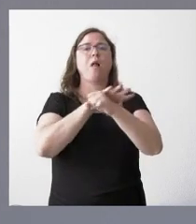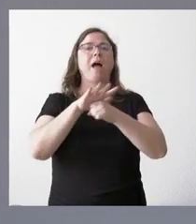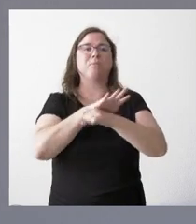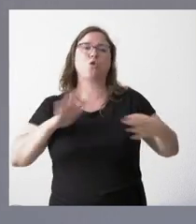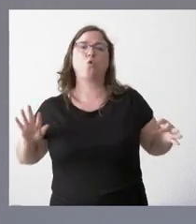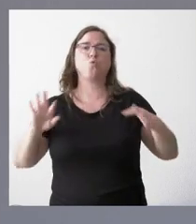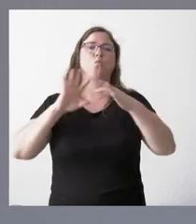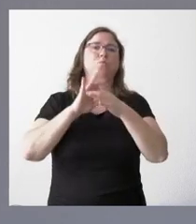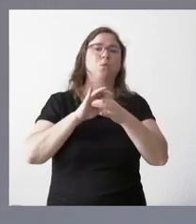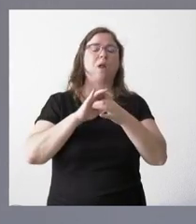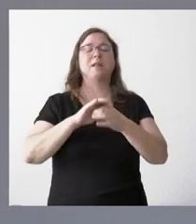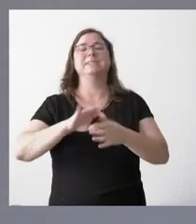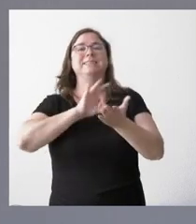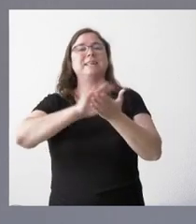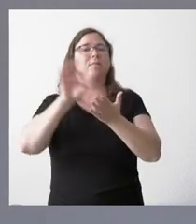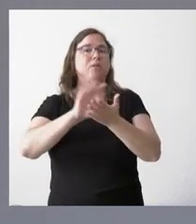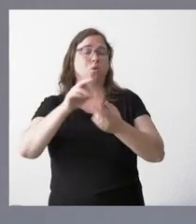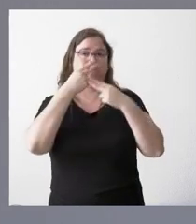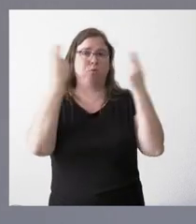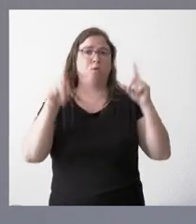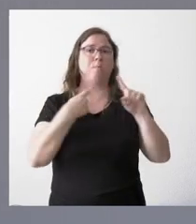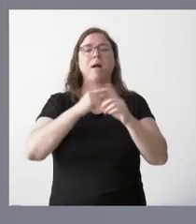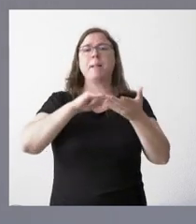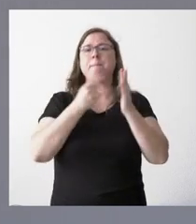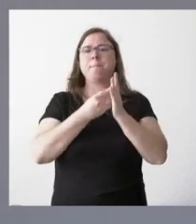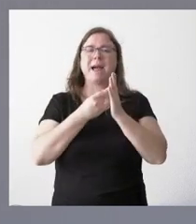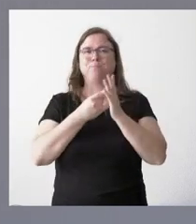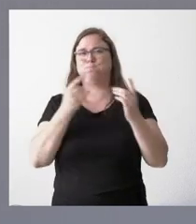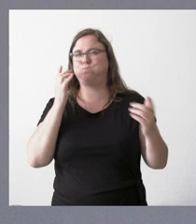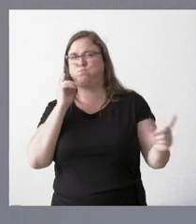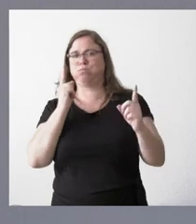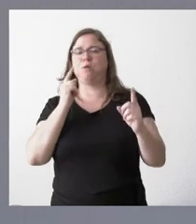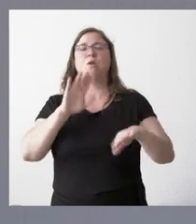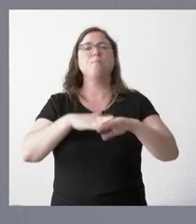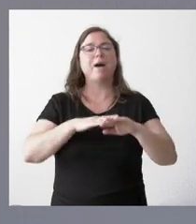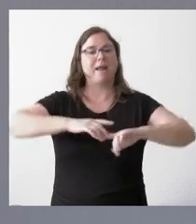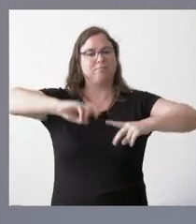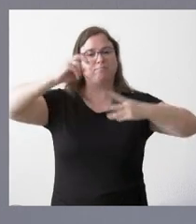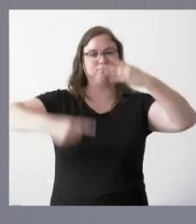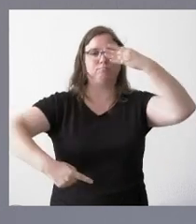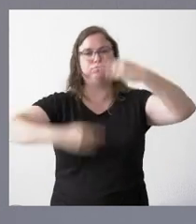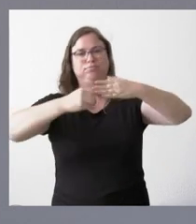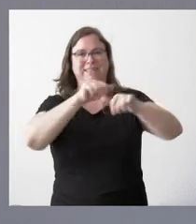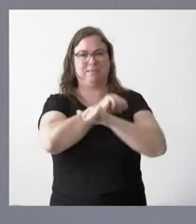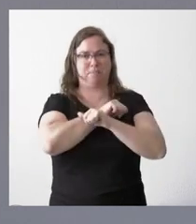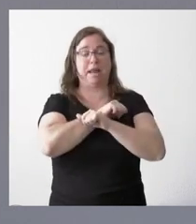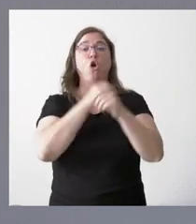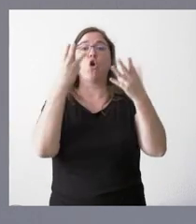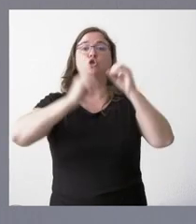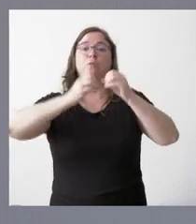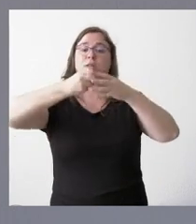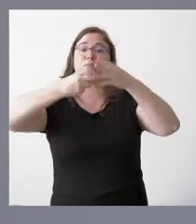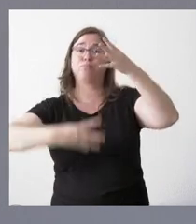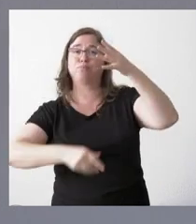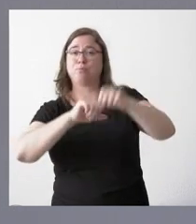vinculado a los servicios públicos, se impulsó ese plan de choque para la reducción de las listas de espera, un 8% de reducción de listas de espera